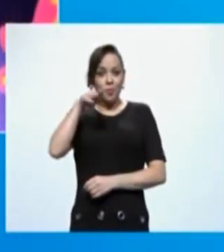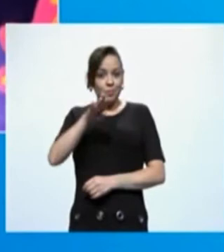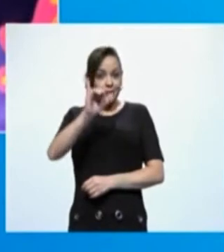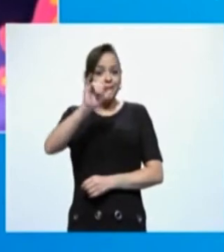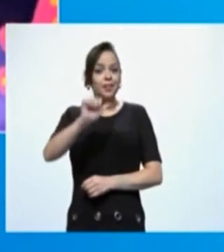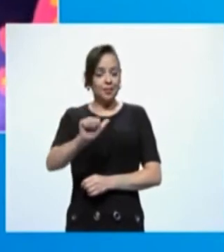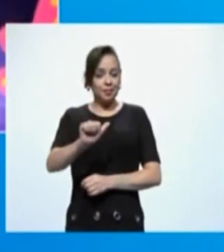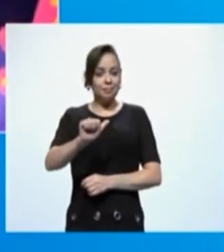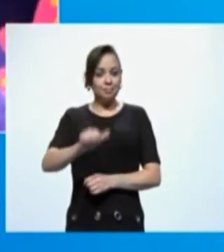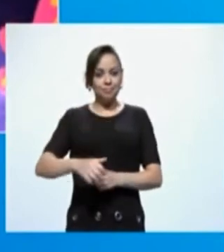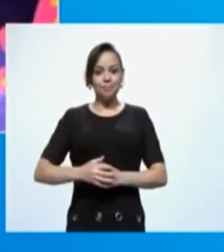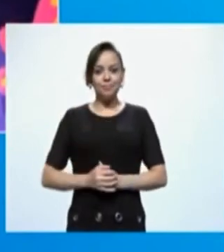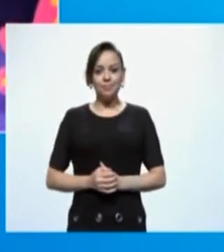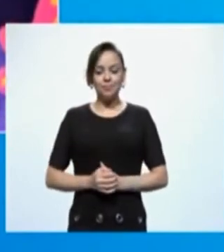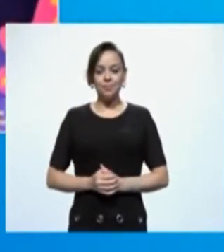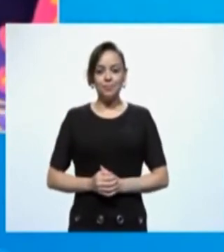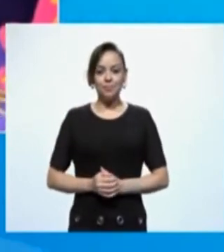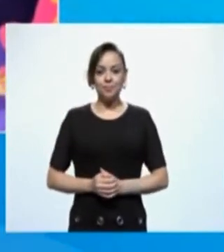cumbia.